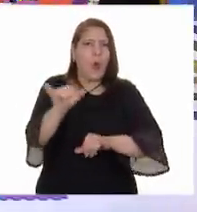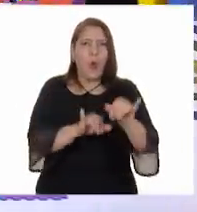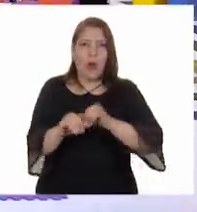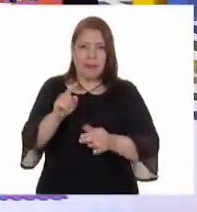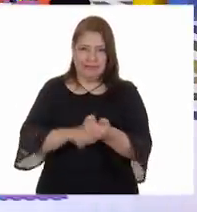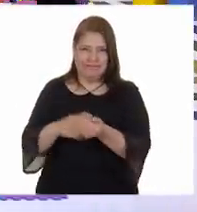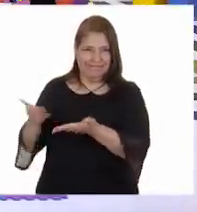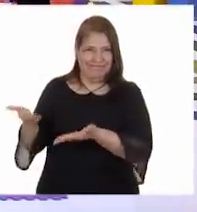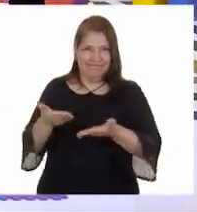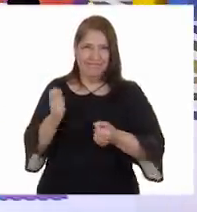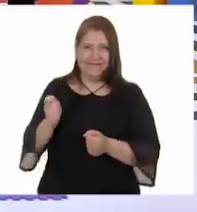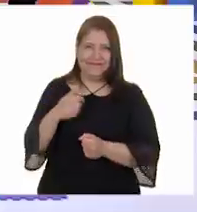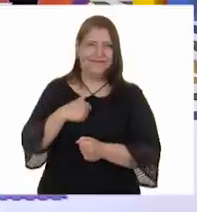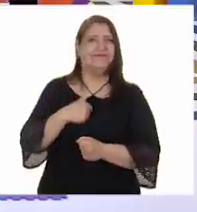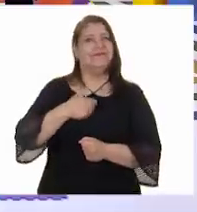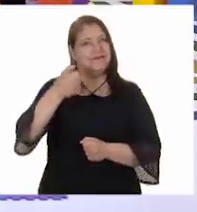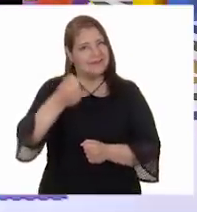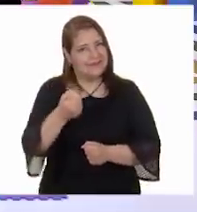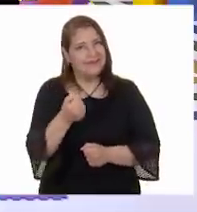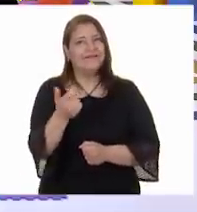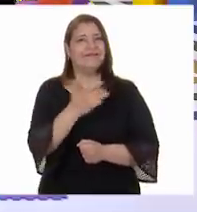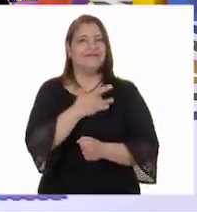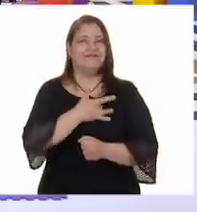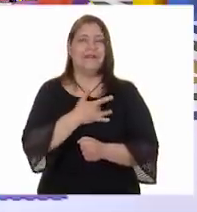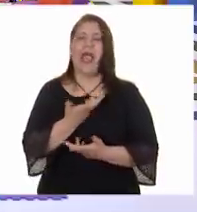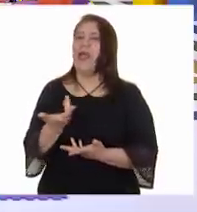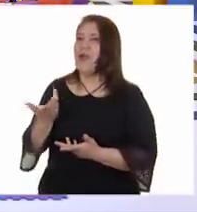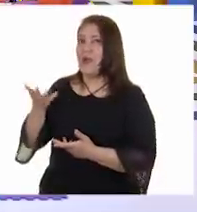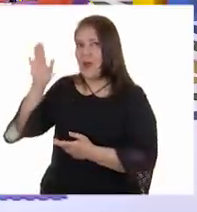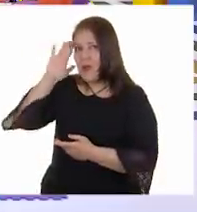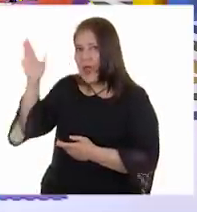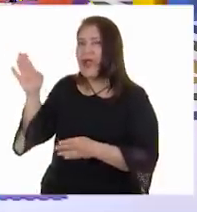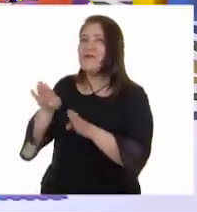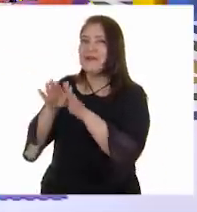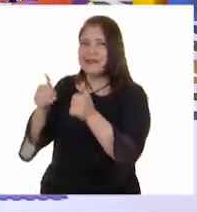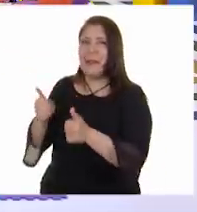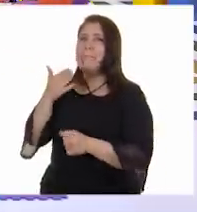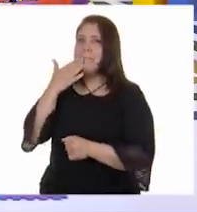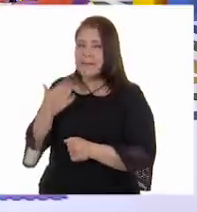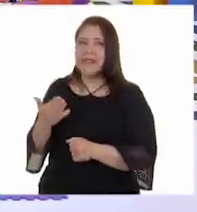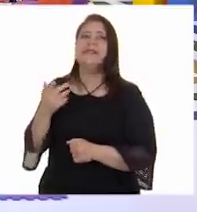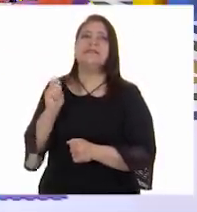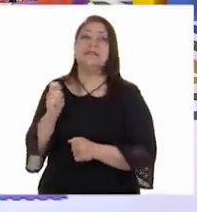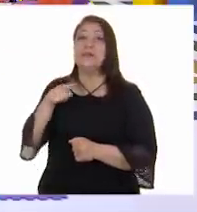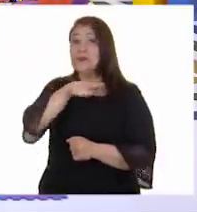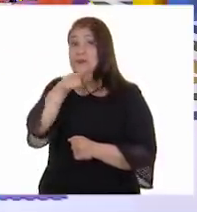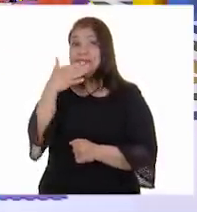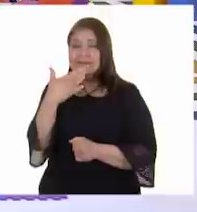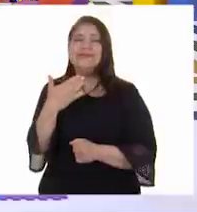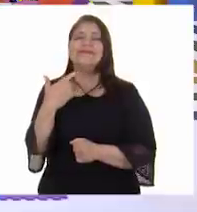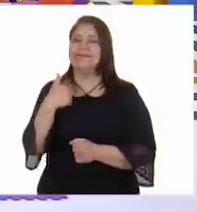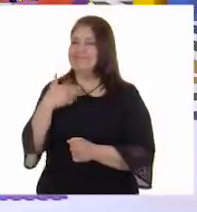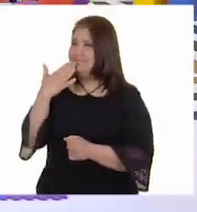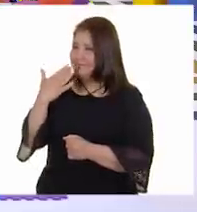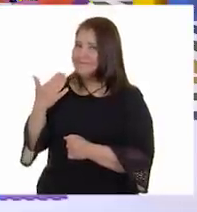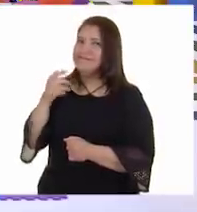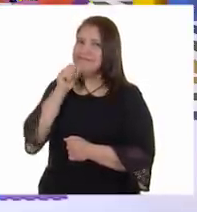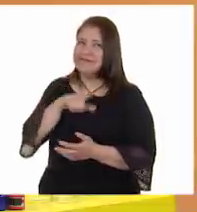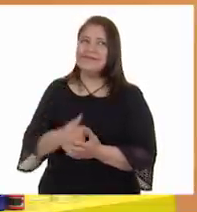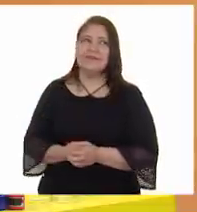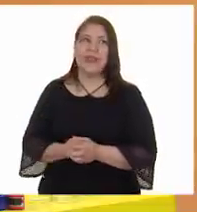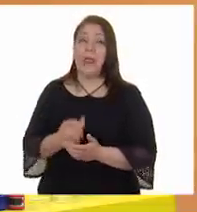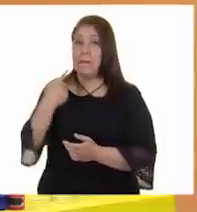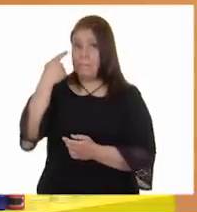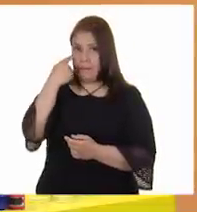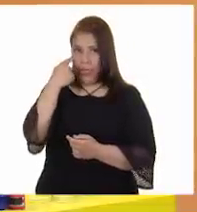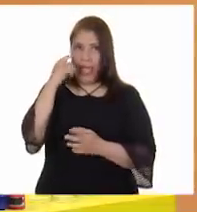Hola. Hola, Fer, te saludamos con el corazón. ¿Cómo están? Bien, ¿y tú? Muy bien, también. Bueno, pues